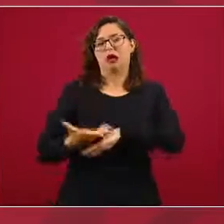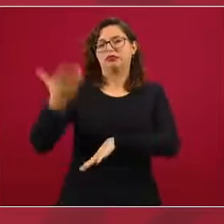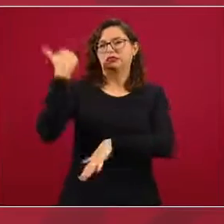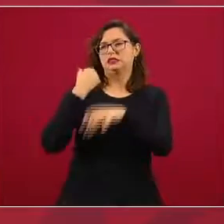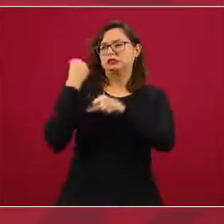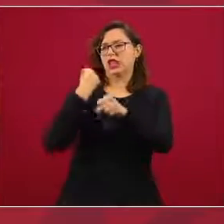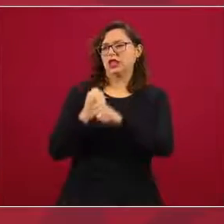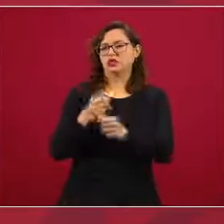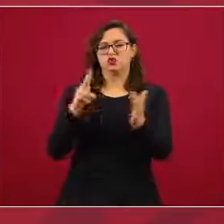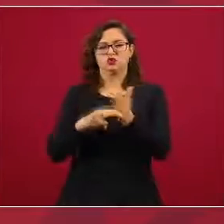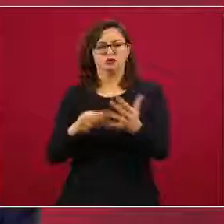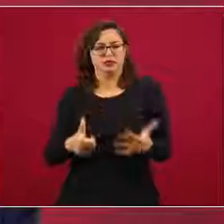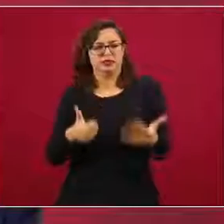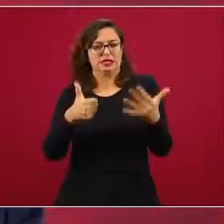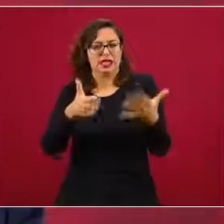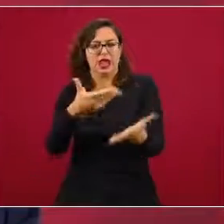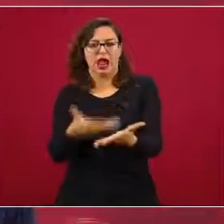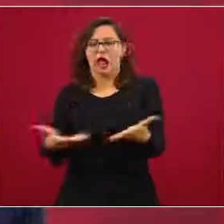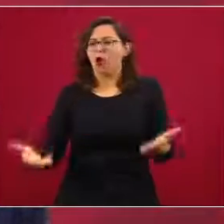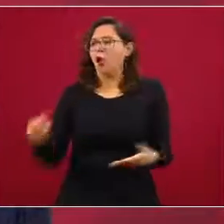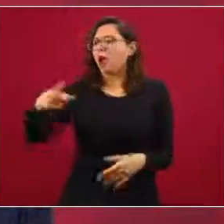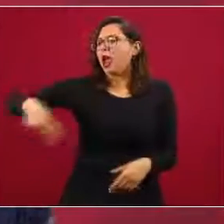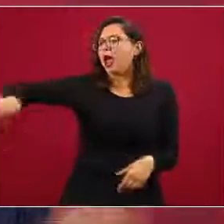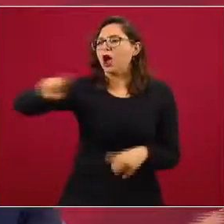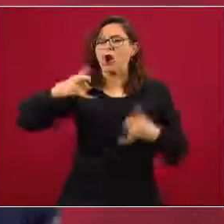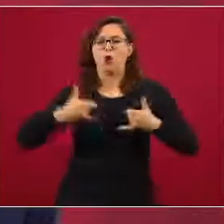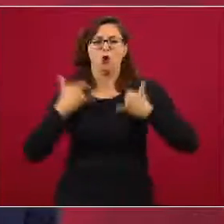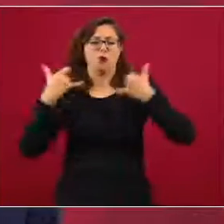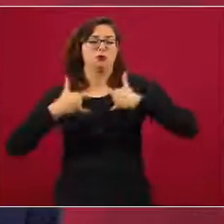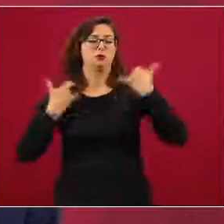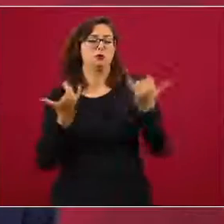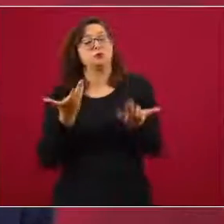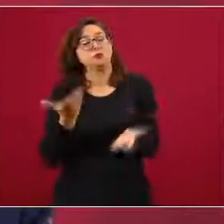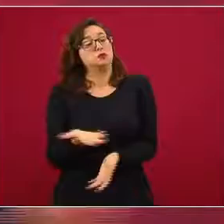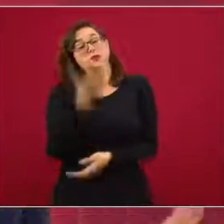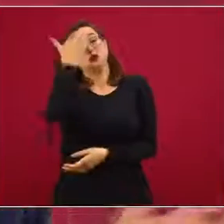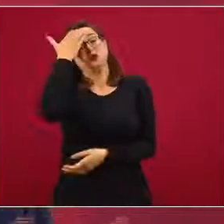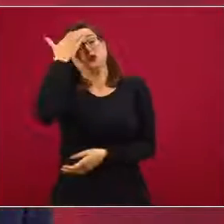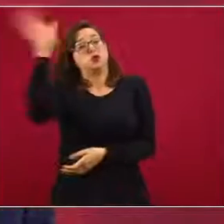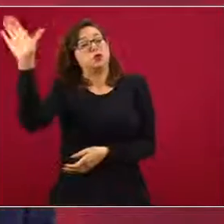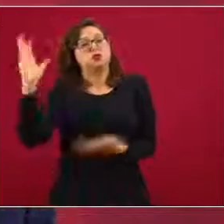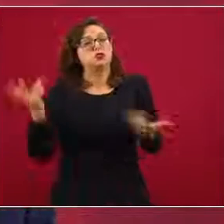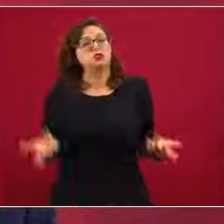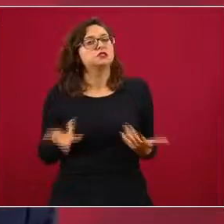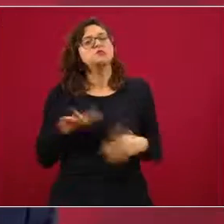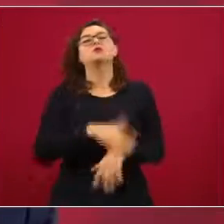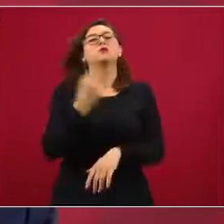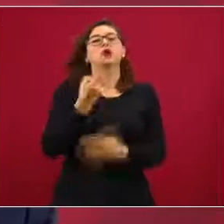no tienen fresco estos asuntos, porque antes pues se tapaba todo.